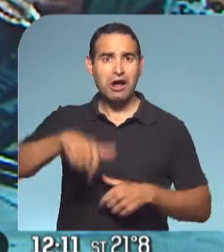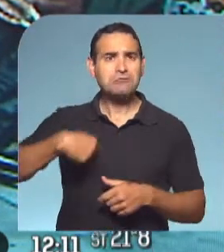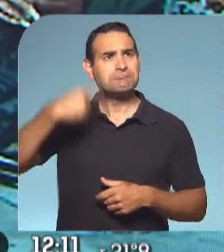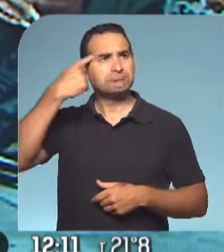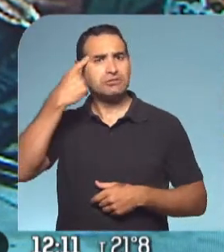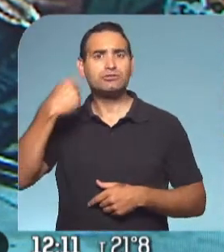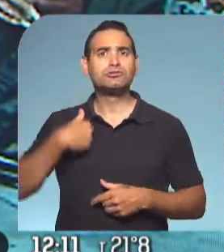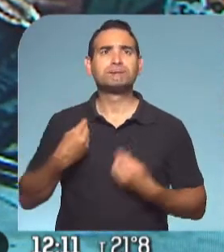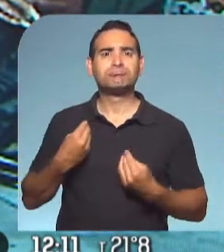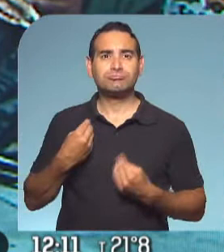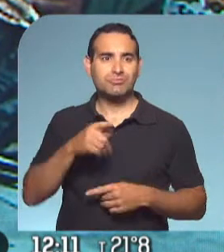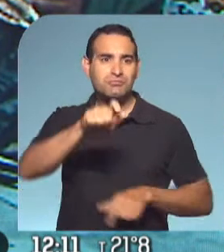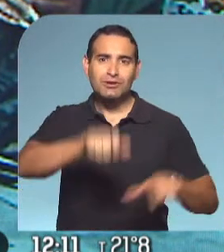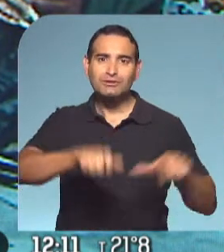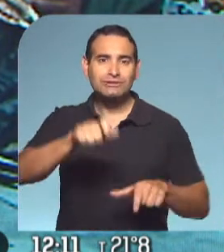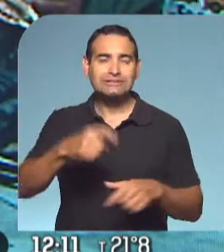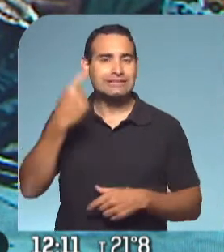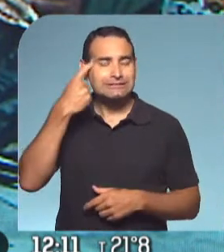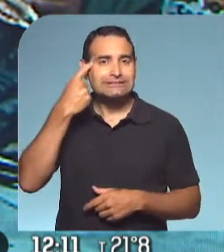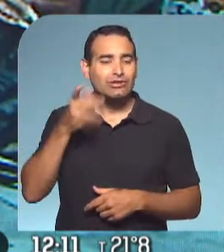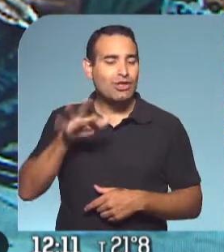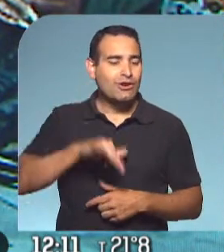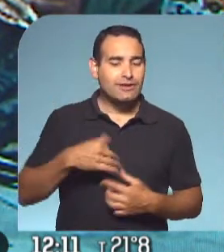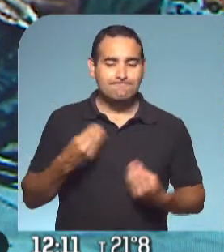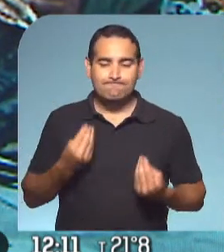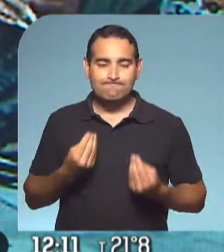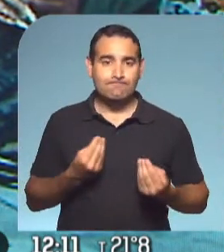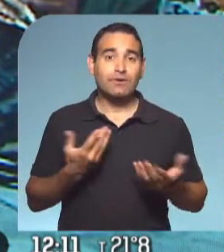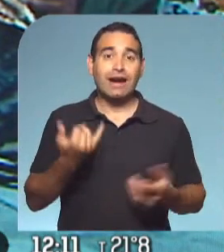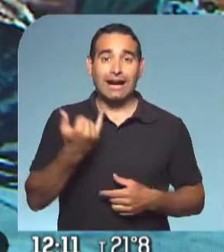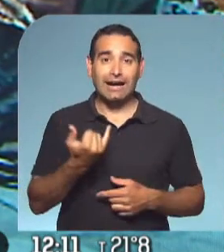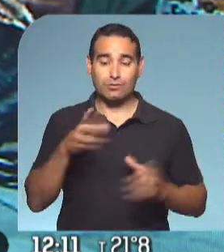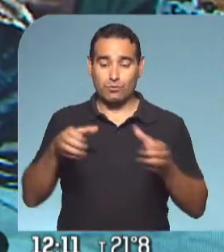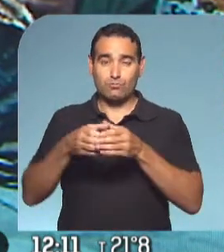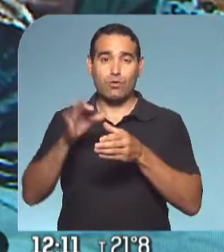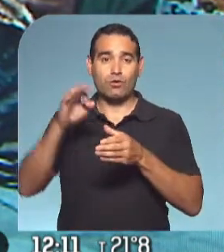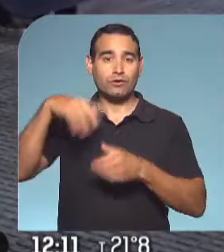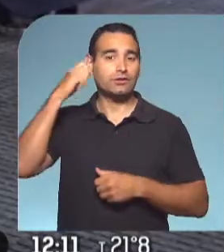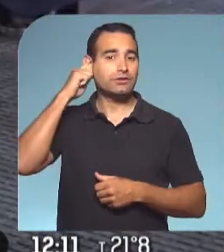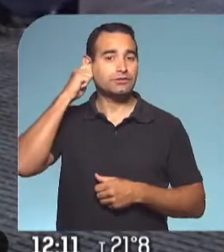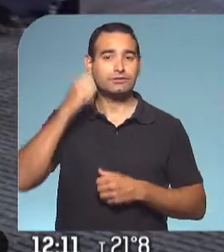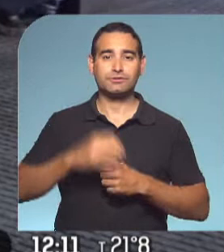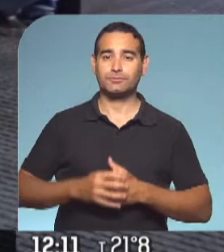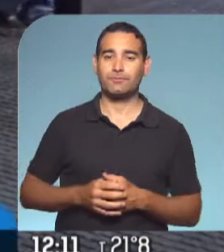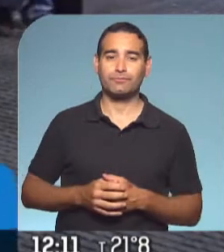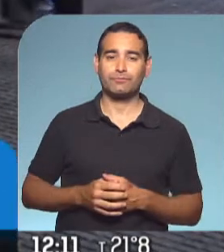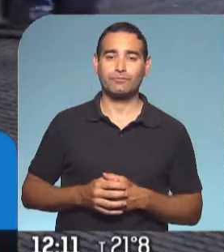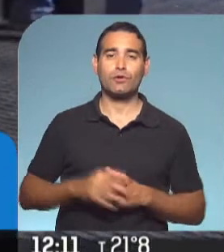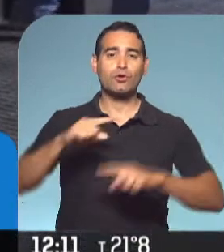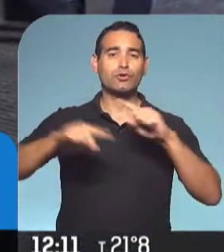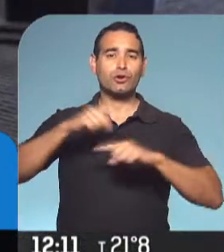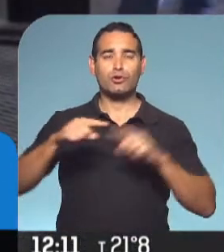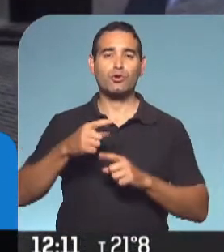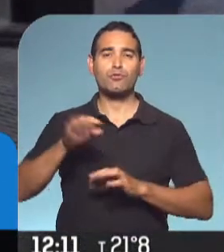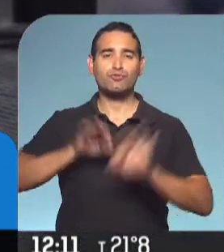preguntamos qué hacer, vive pensando qué hacer, y una de esas ONGs a la que consultamos. El coordinador del Proyecto 7